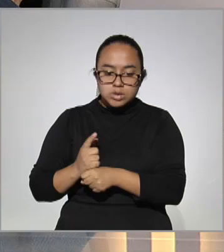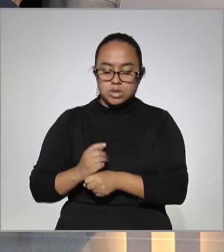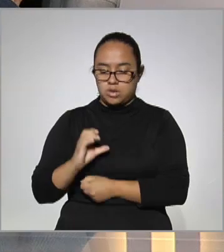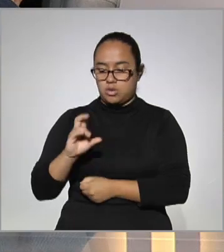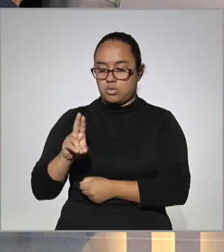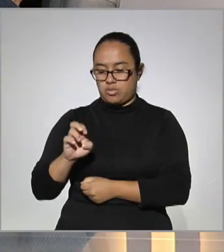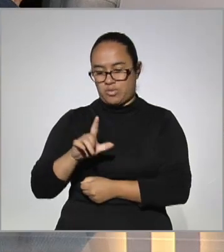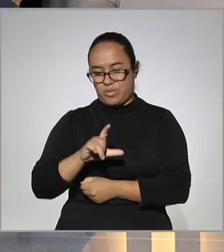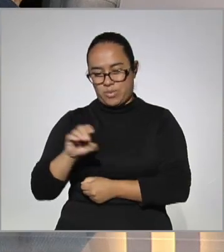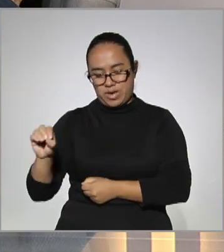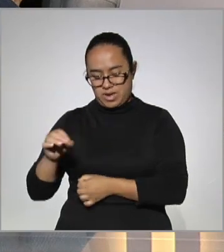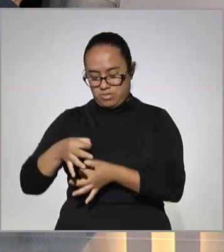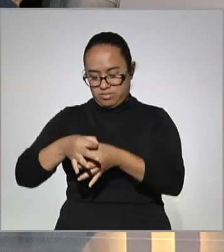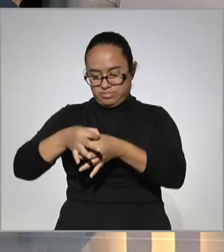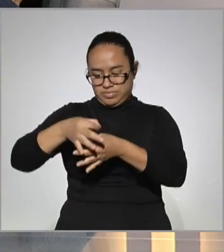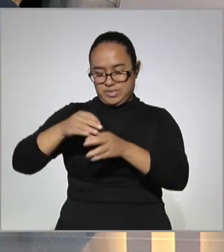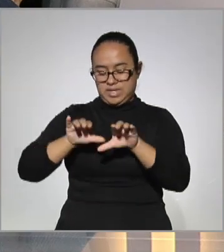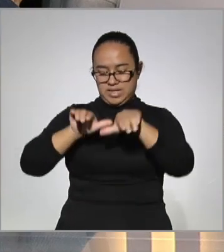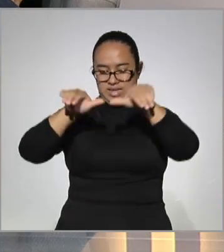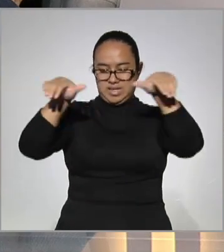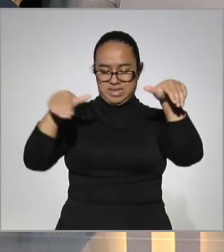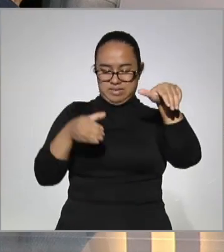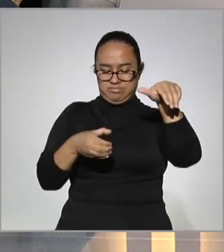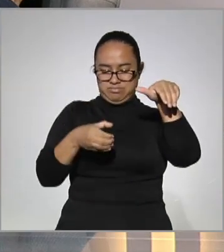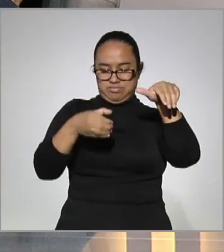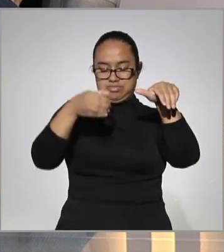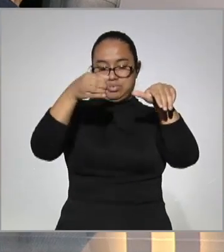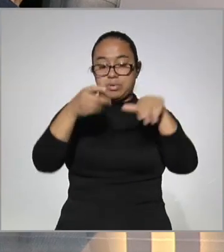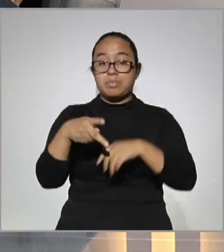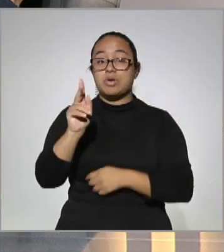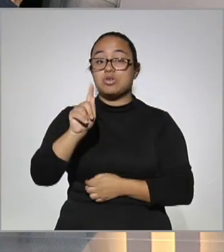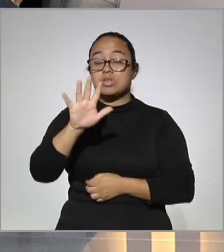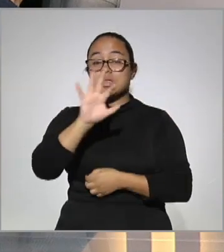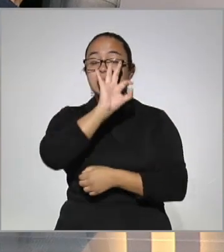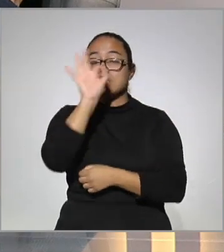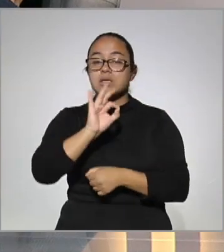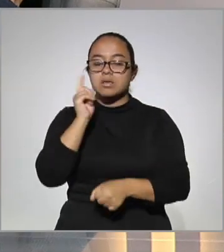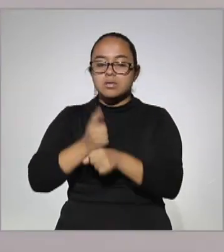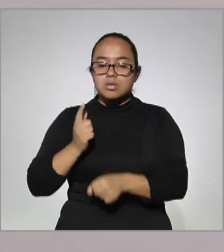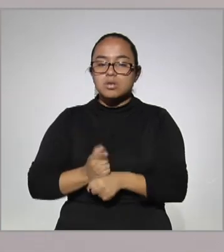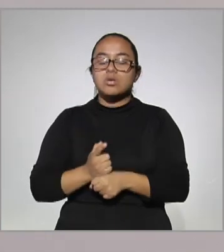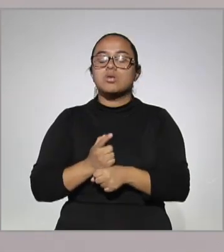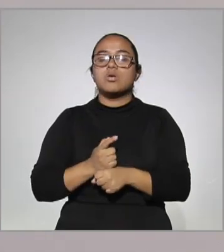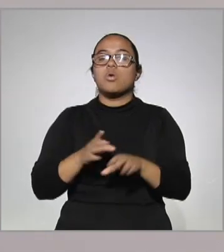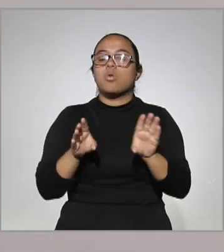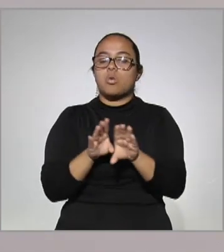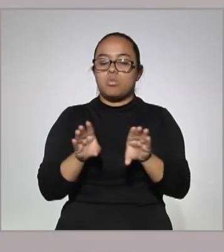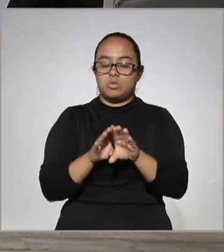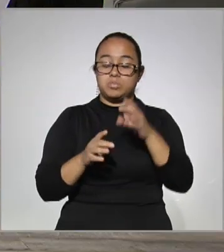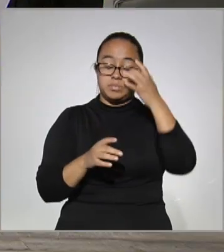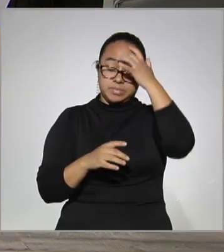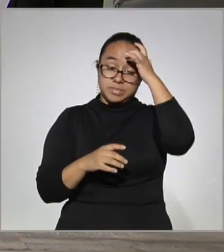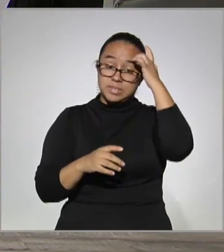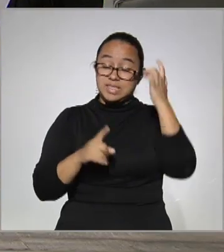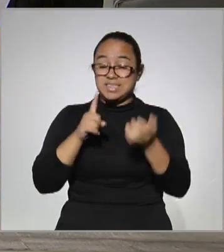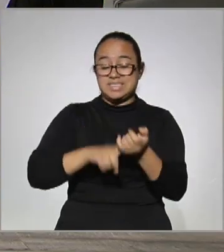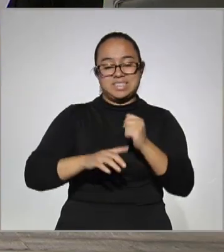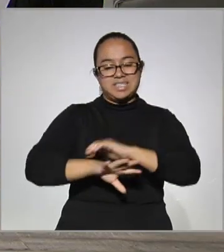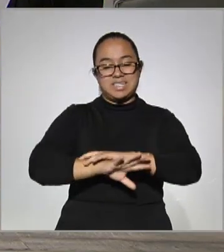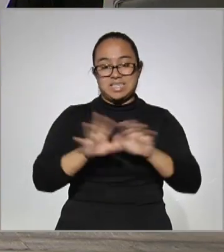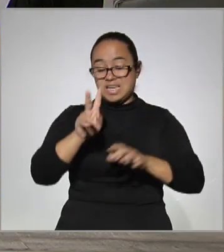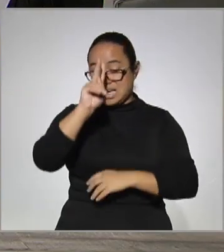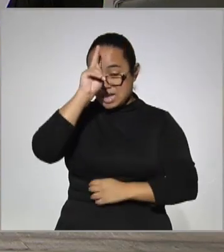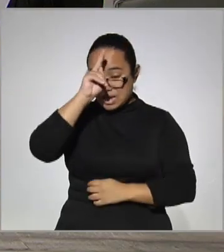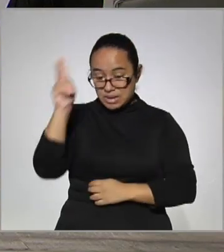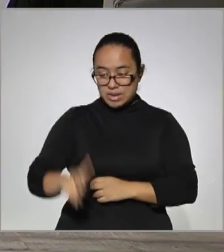se diagnostican en el cuello, pero el 75% se van a identificar en una etapa donde ya ha sobrepasado